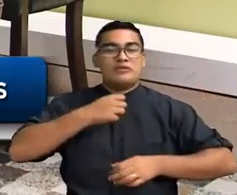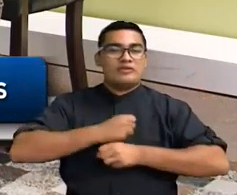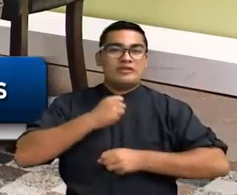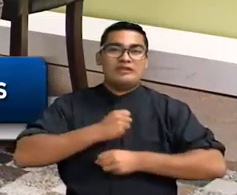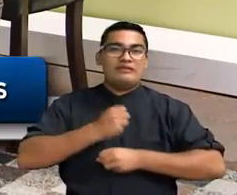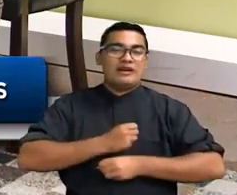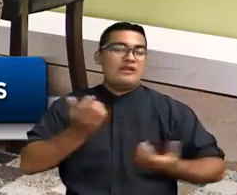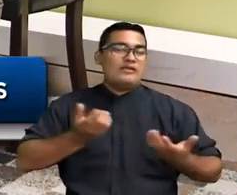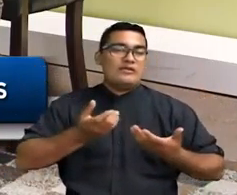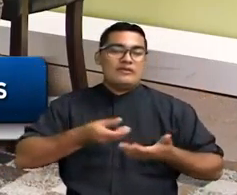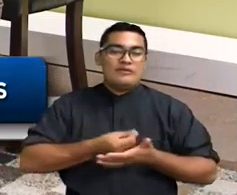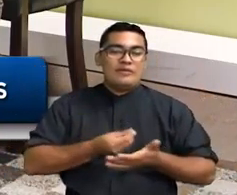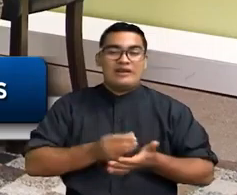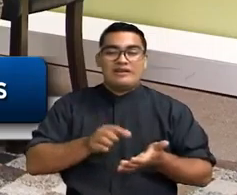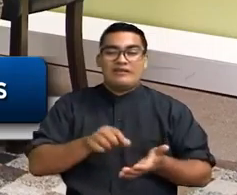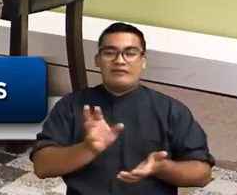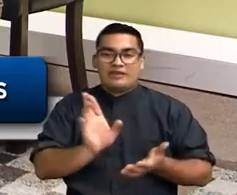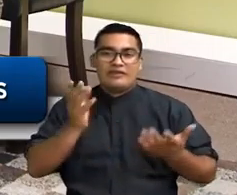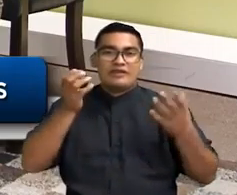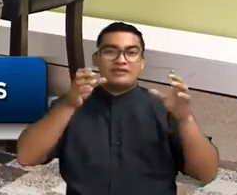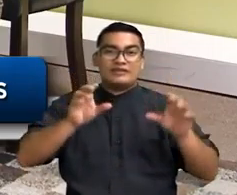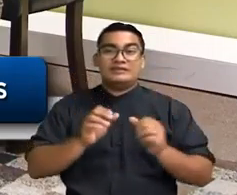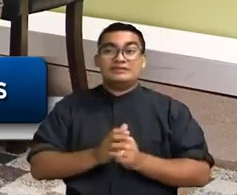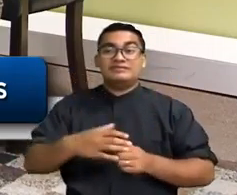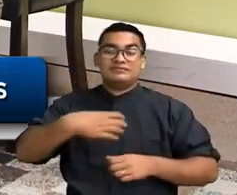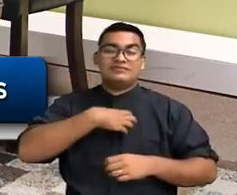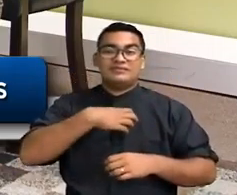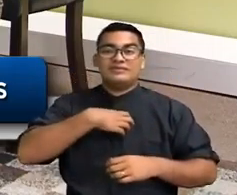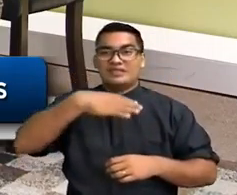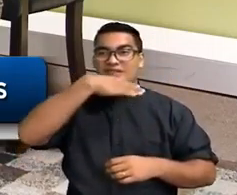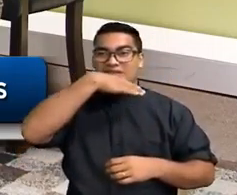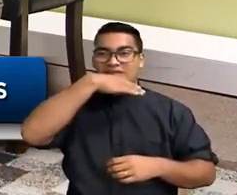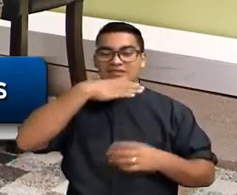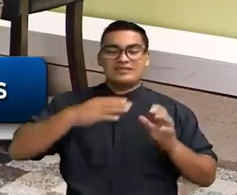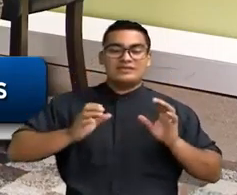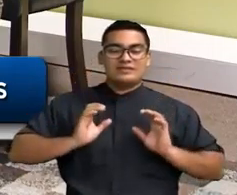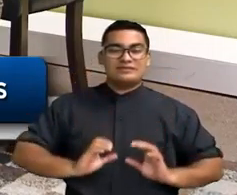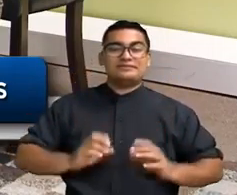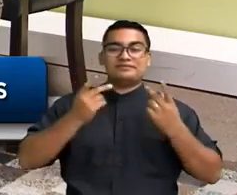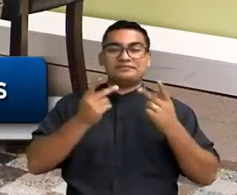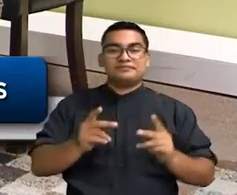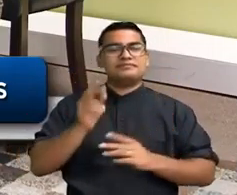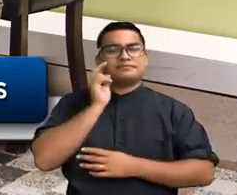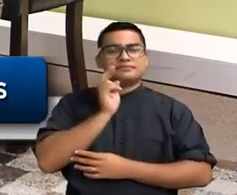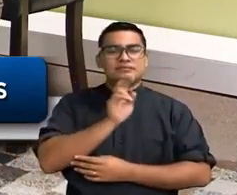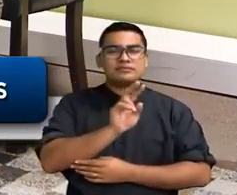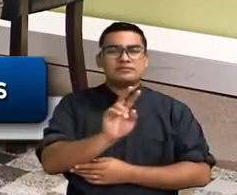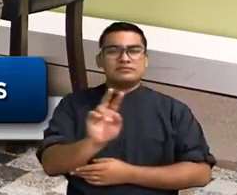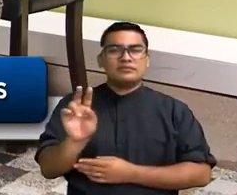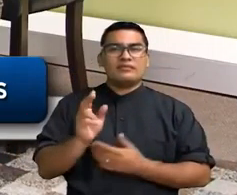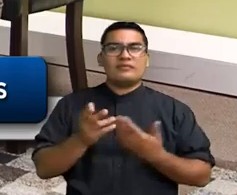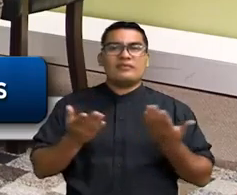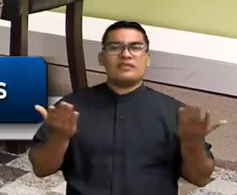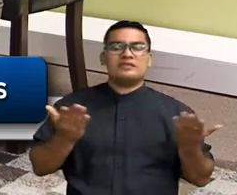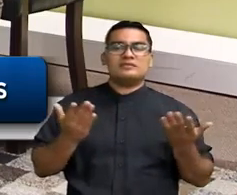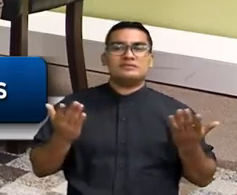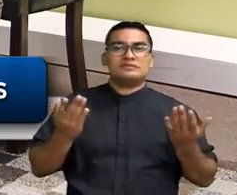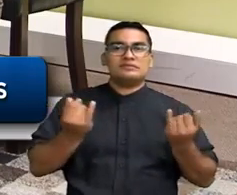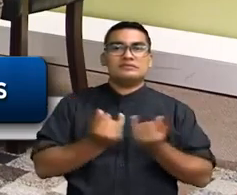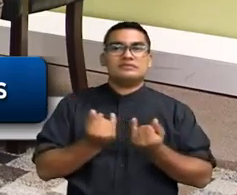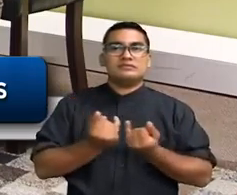del diario. Sí. Sufren bastante de esta... Sí, pero sin embargo vemos que no son generalmente